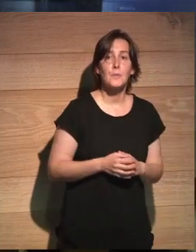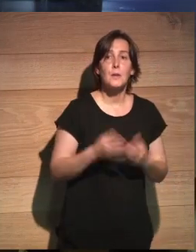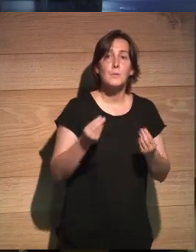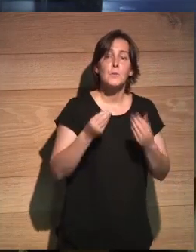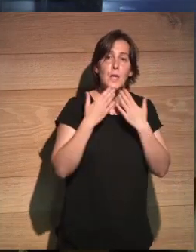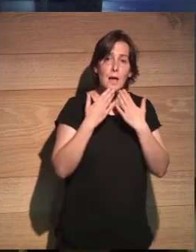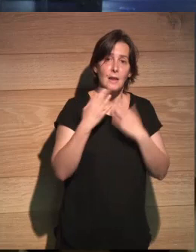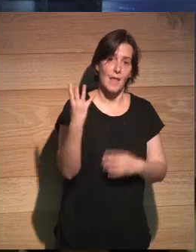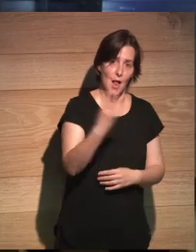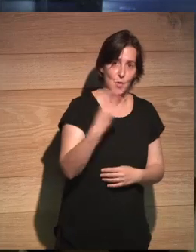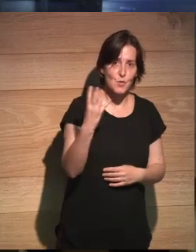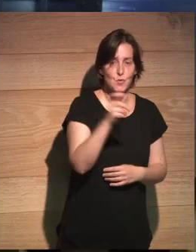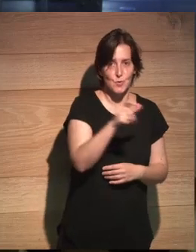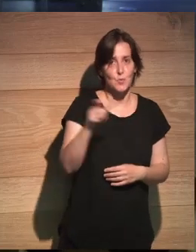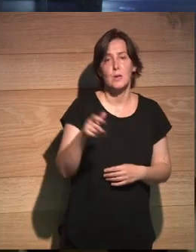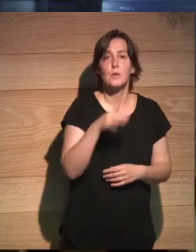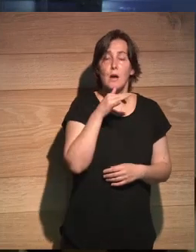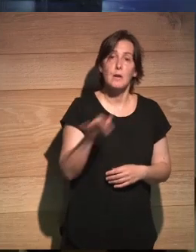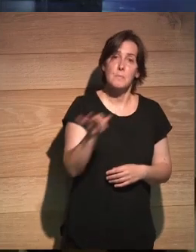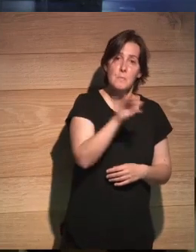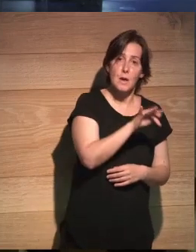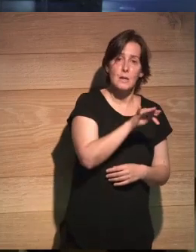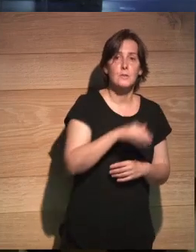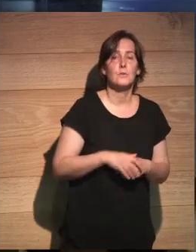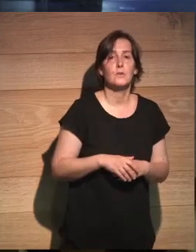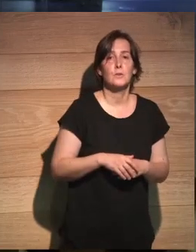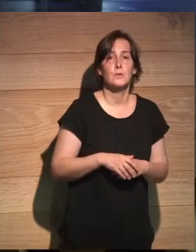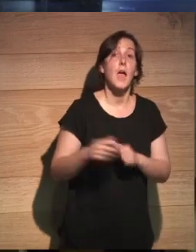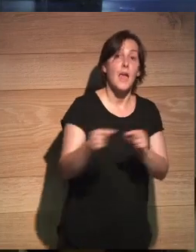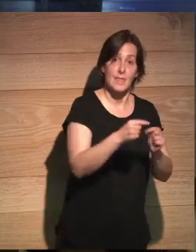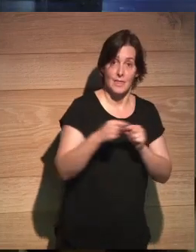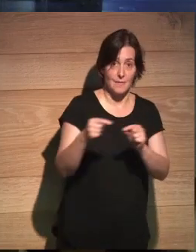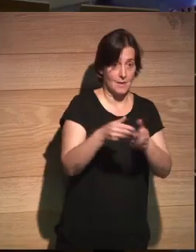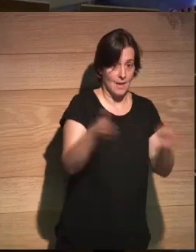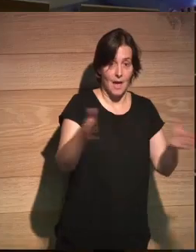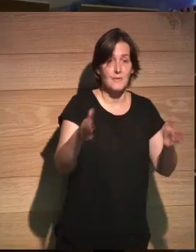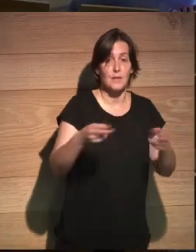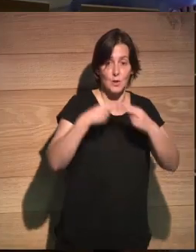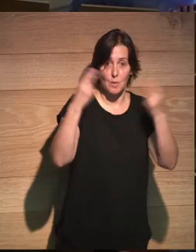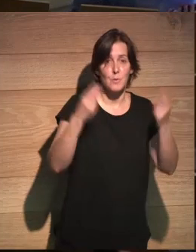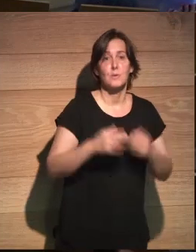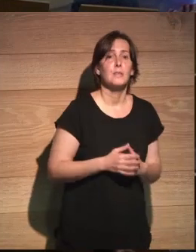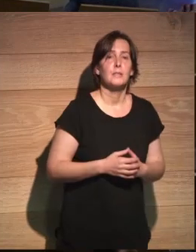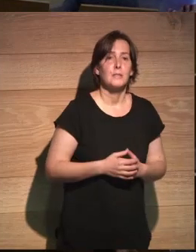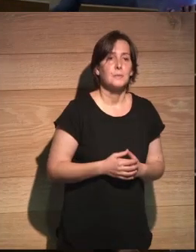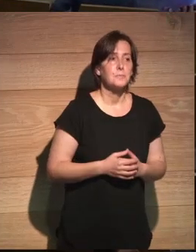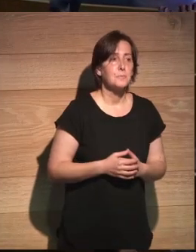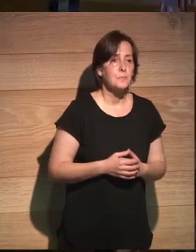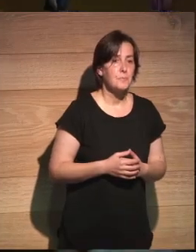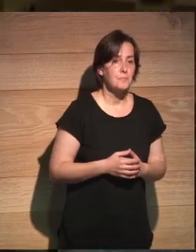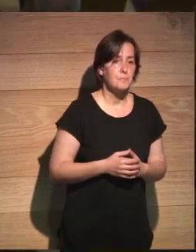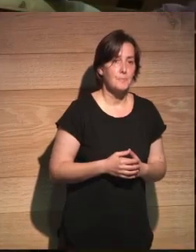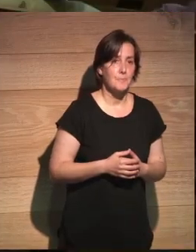Muchísimas gracias a los cuatro. Damos paso a nuestro debate abierto al público, por favor. Ir